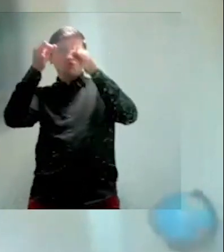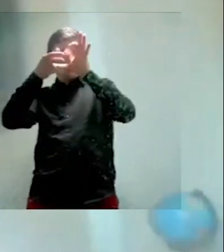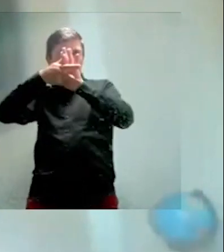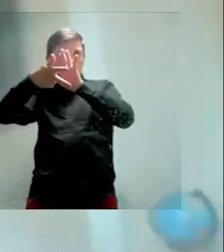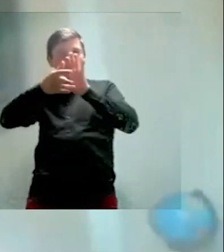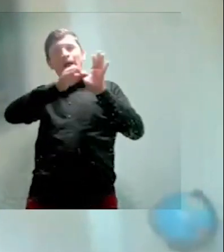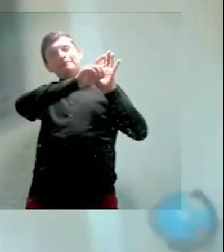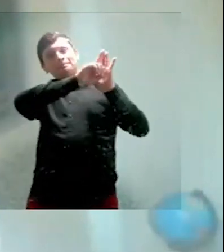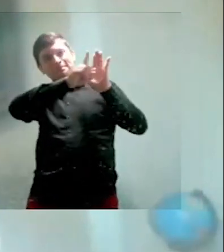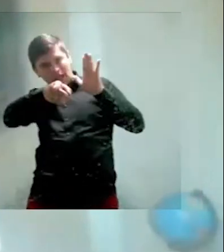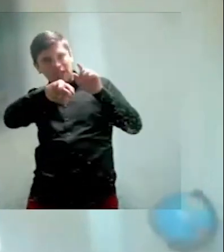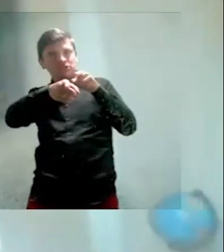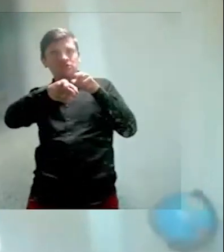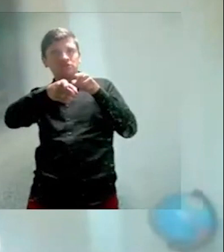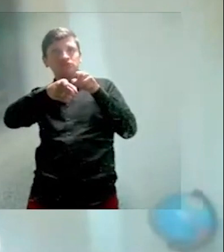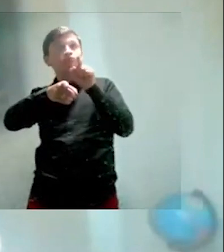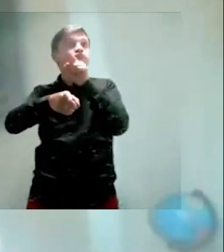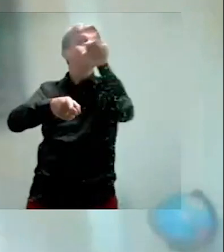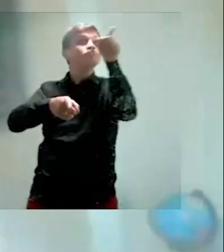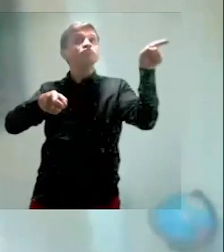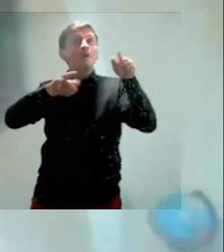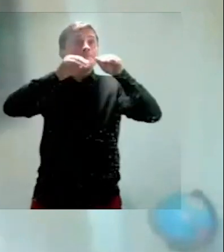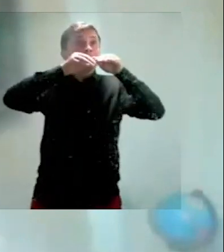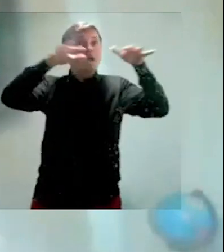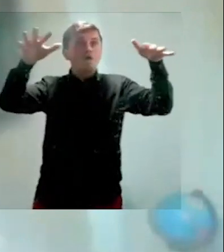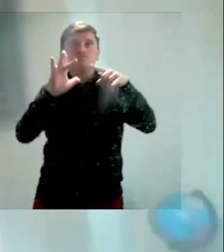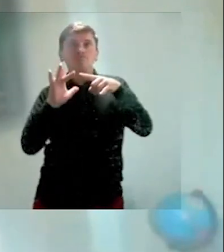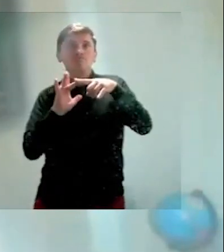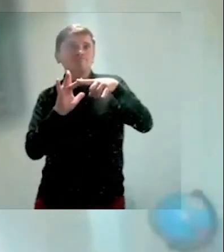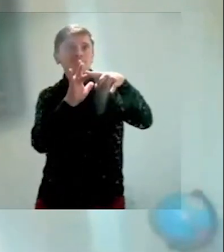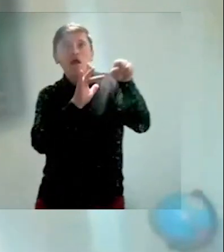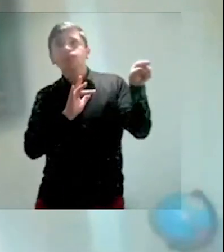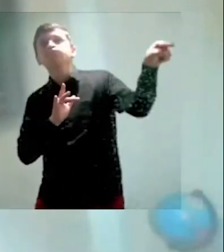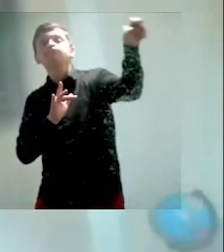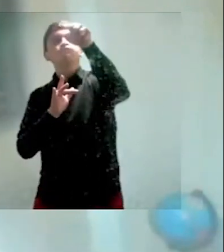Constitucional. Lo propio ha pasado con